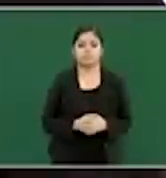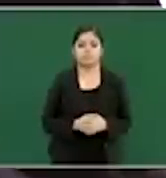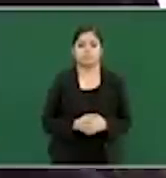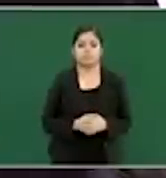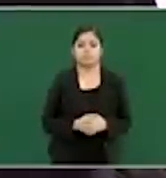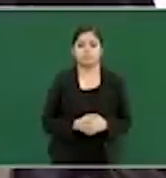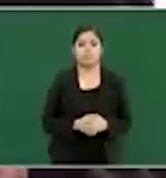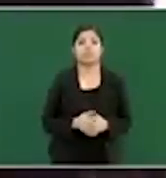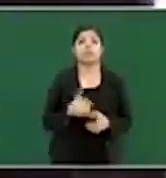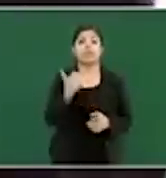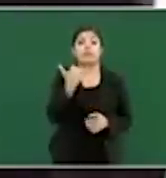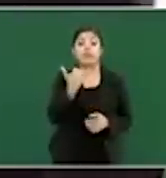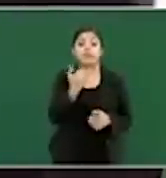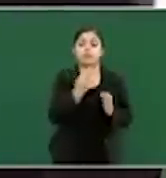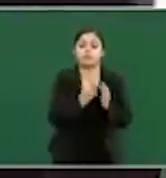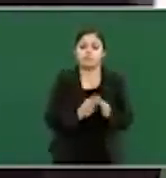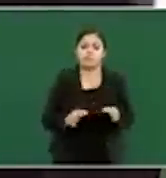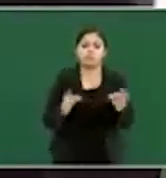y que haya equilibrios,